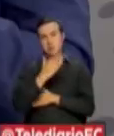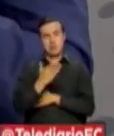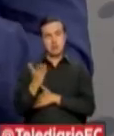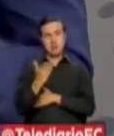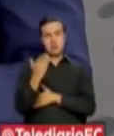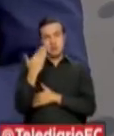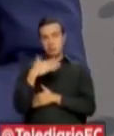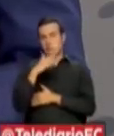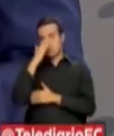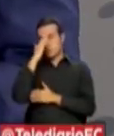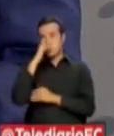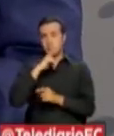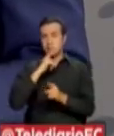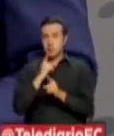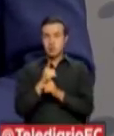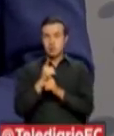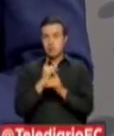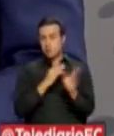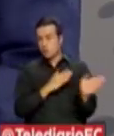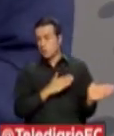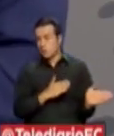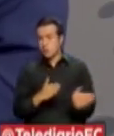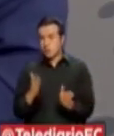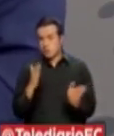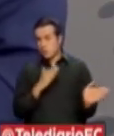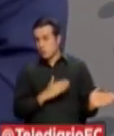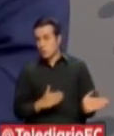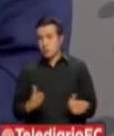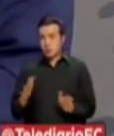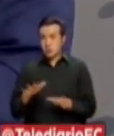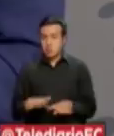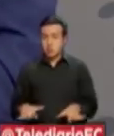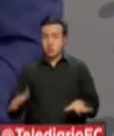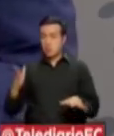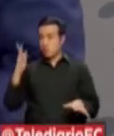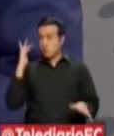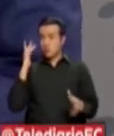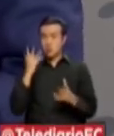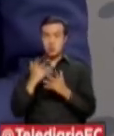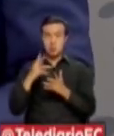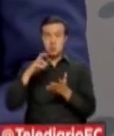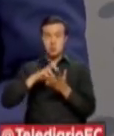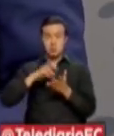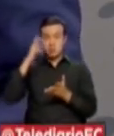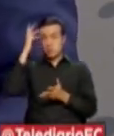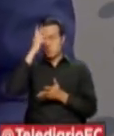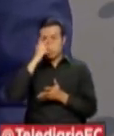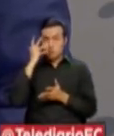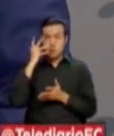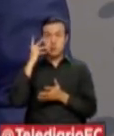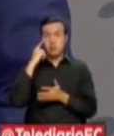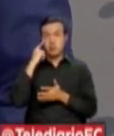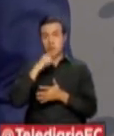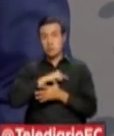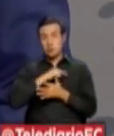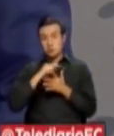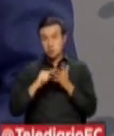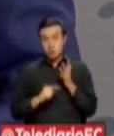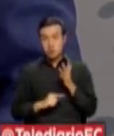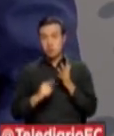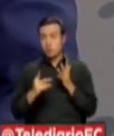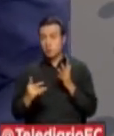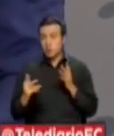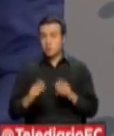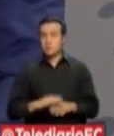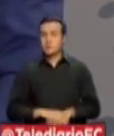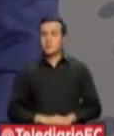tomando cuenta de lo que se ha hecho o de lo que no se ha hecho en el pasado en la provincia de esmeraldas y de alguna manera cosechando